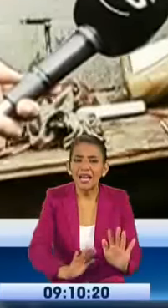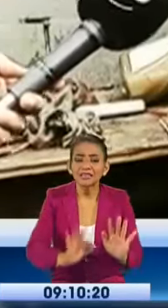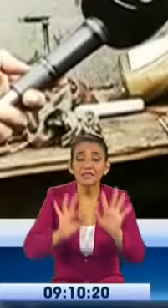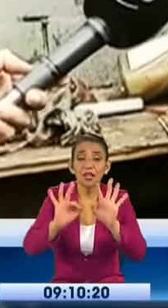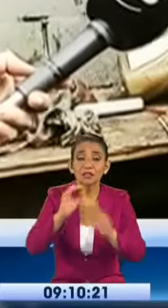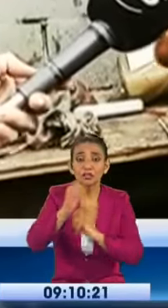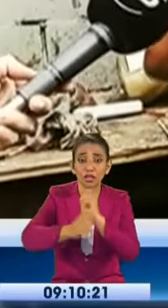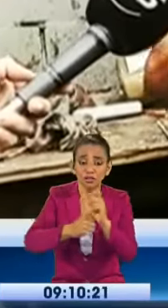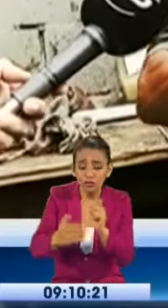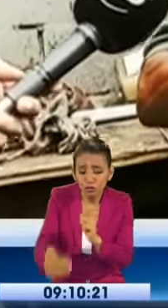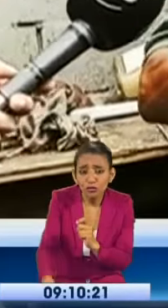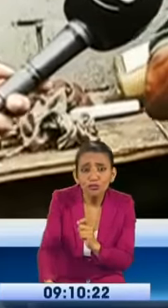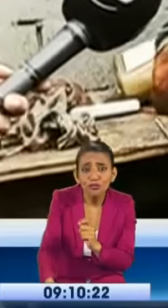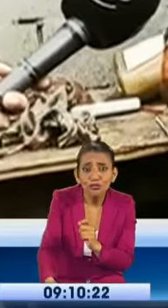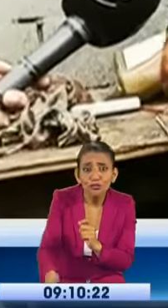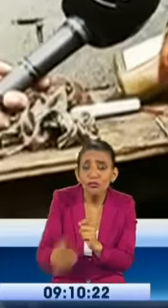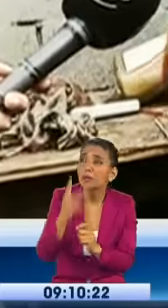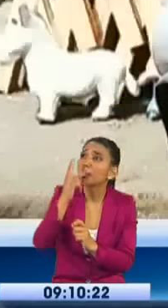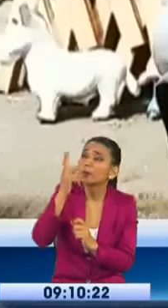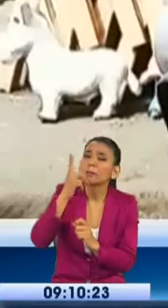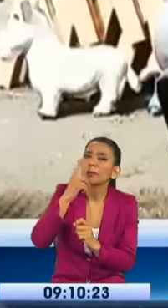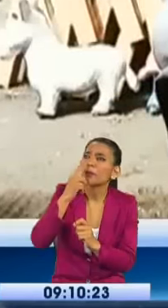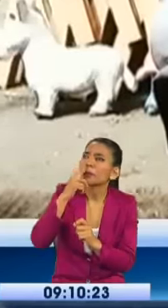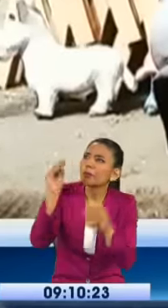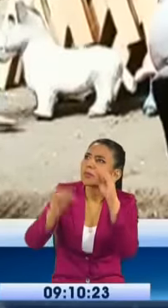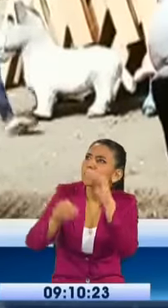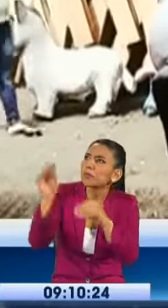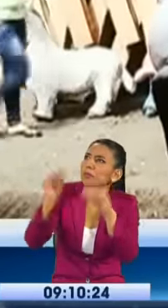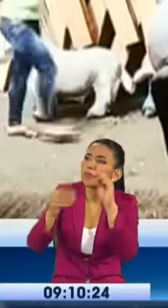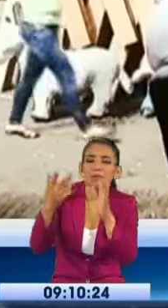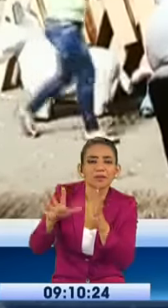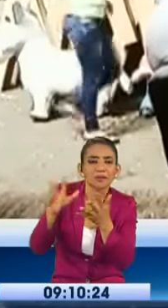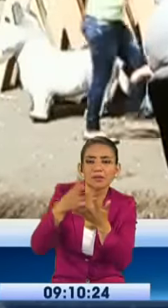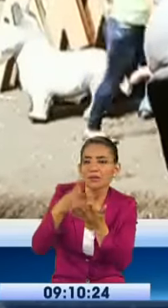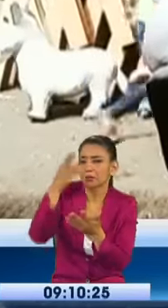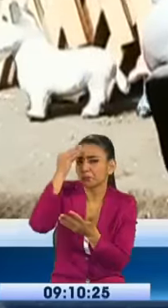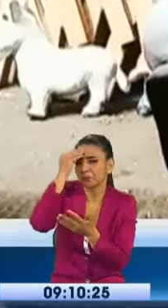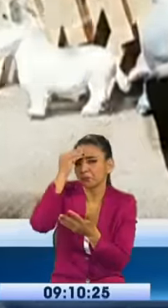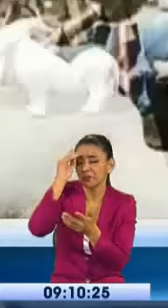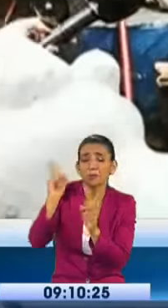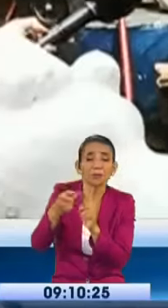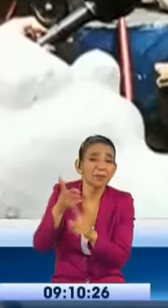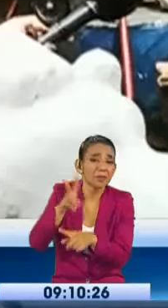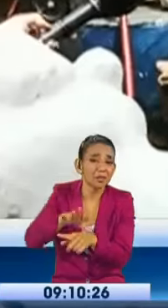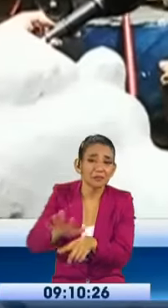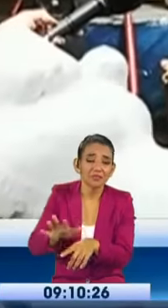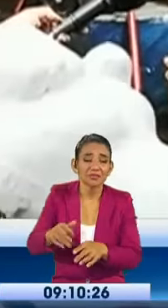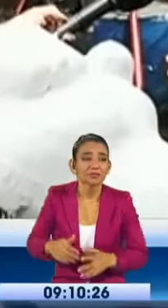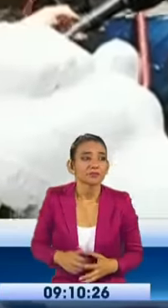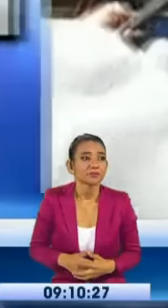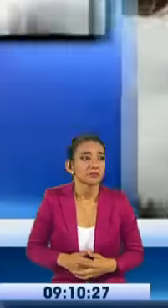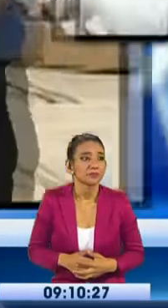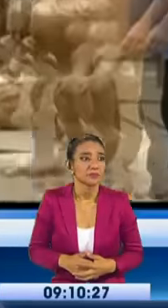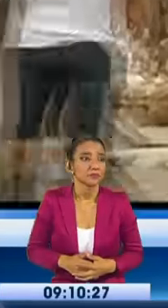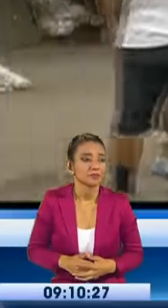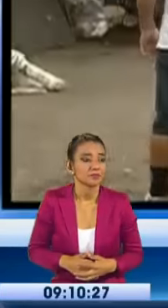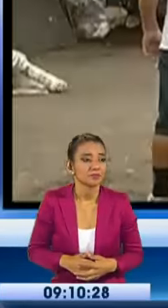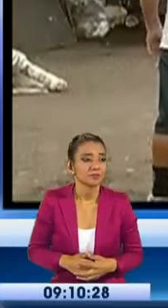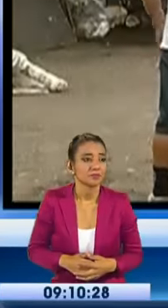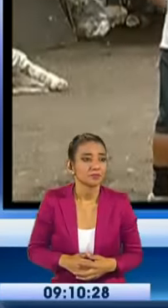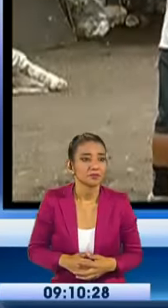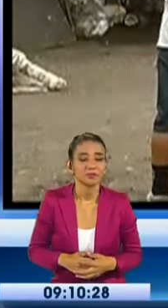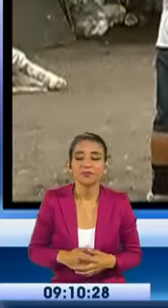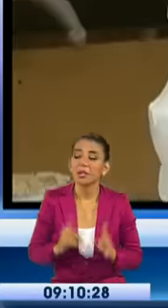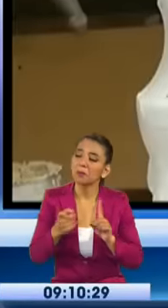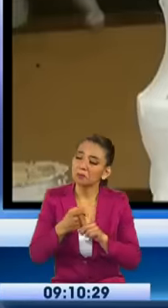tenía 8 años, cuando veía a su padre fabricar los primeros monigotes. Es como un juego, más o menos, ¿sí me entiendes? Uno empieza a